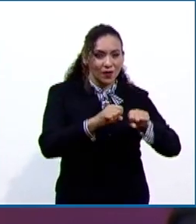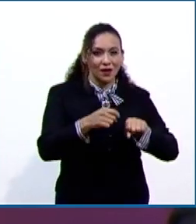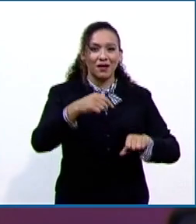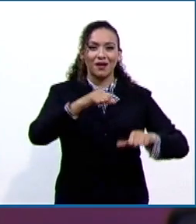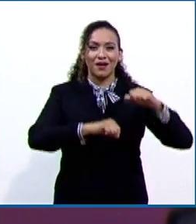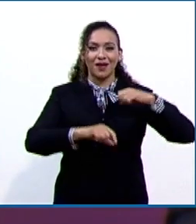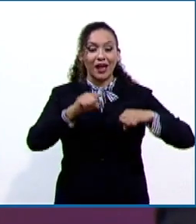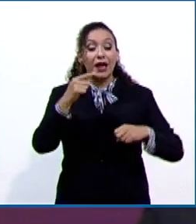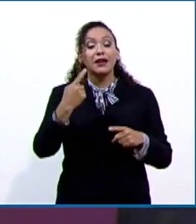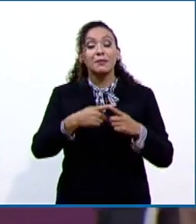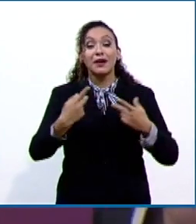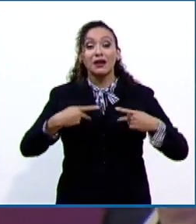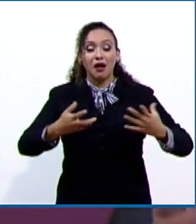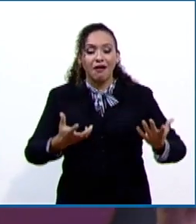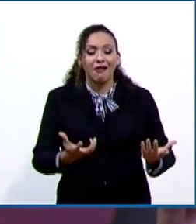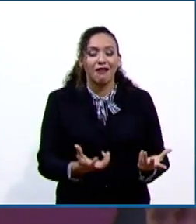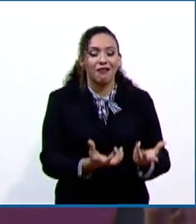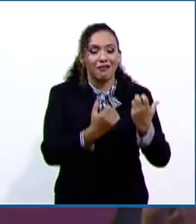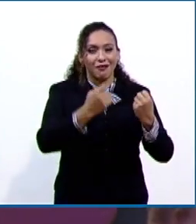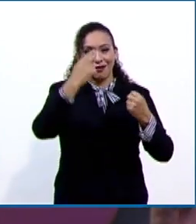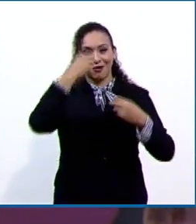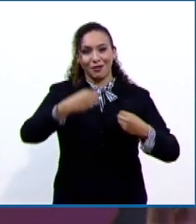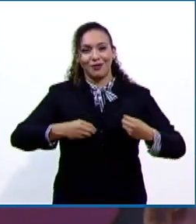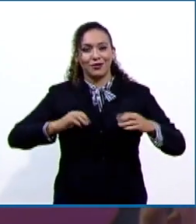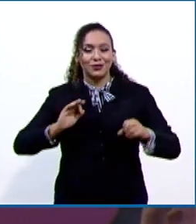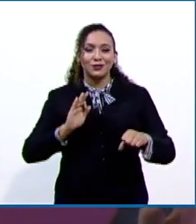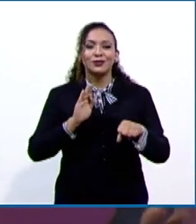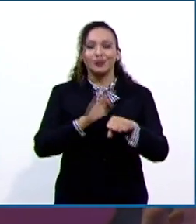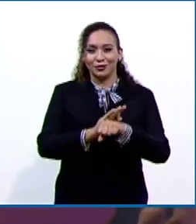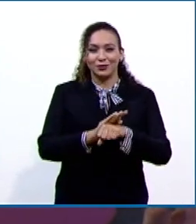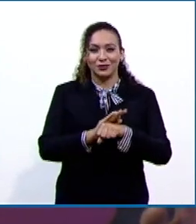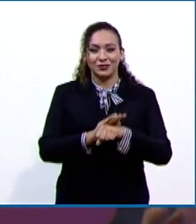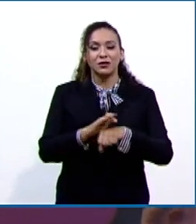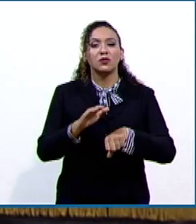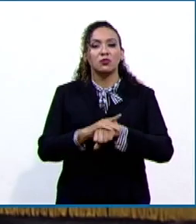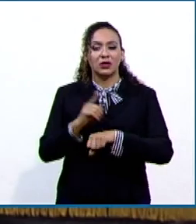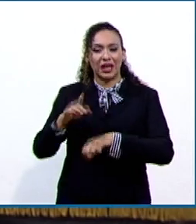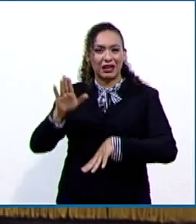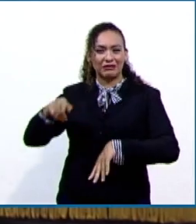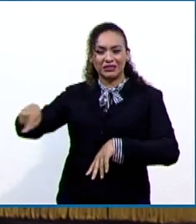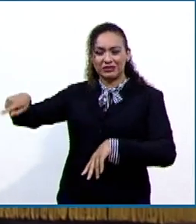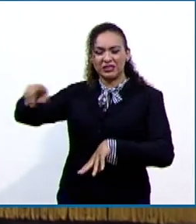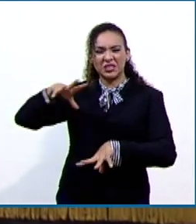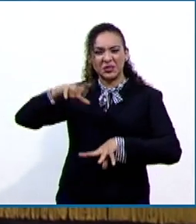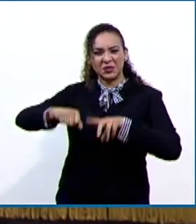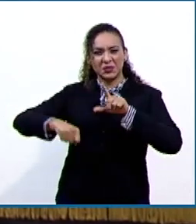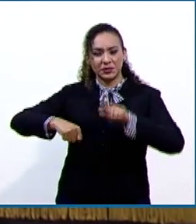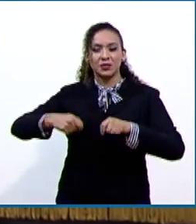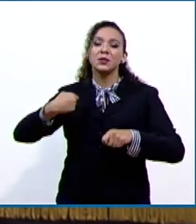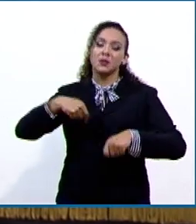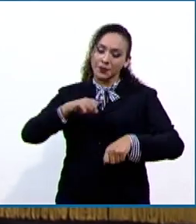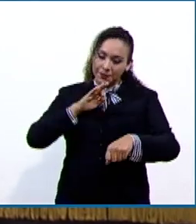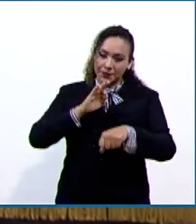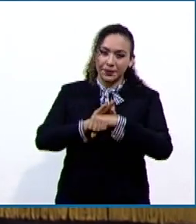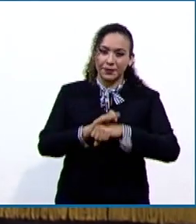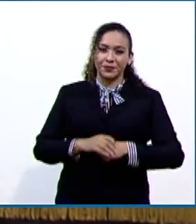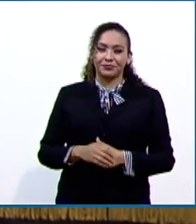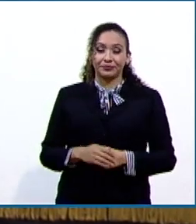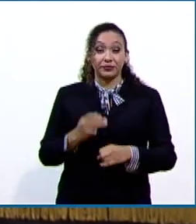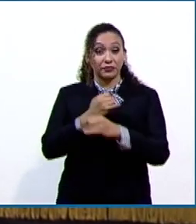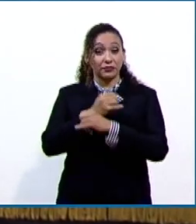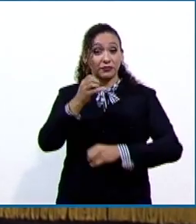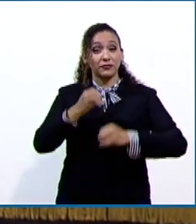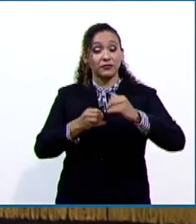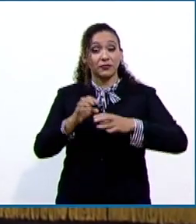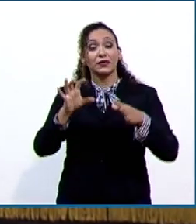quien se ahoga, priorizando su vida por encima del capricho de la marea. En la mesa sobre independencia judicial